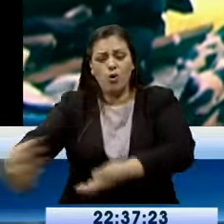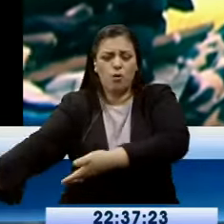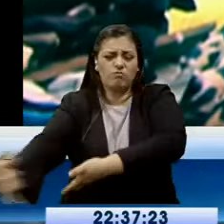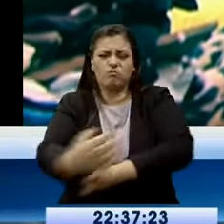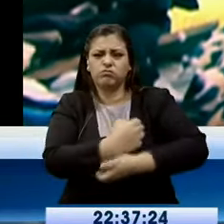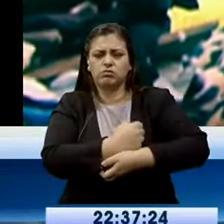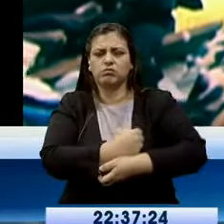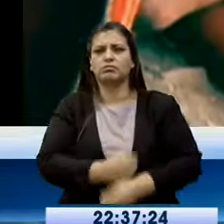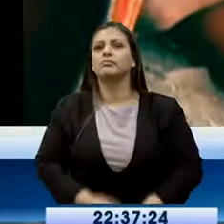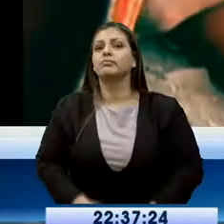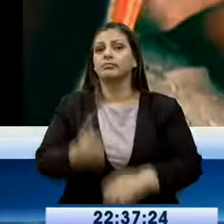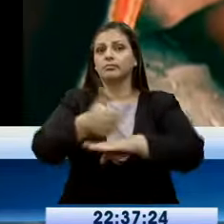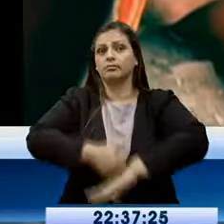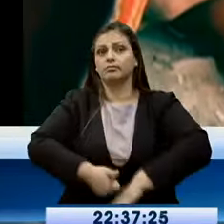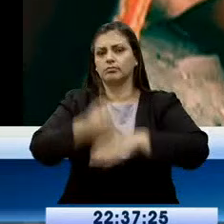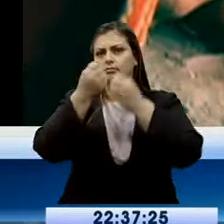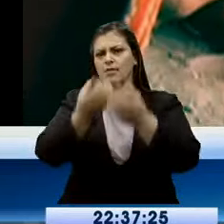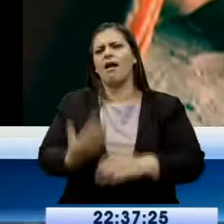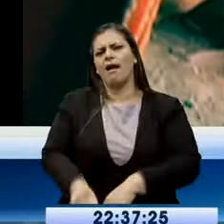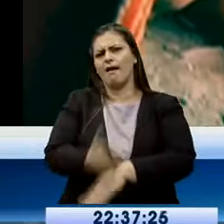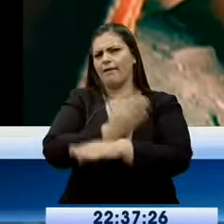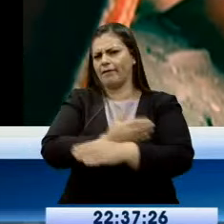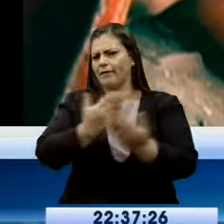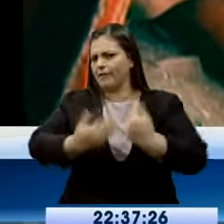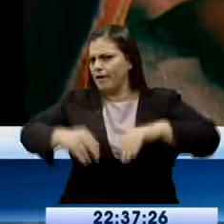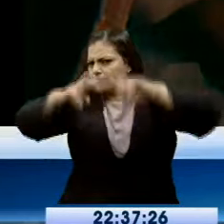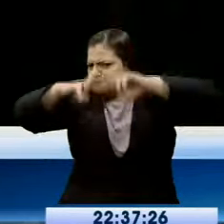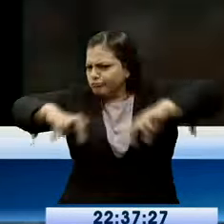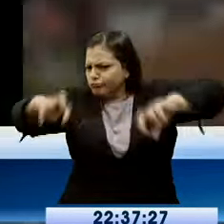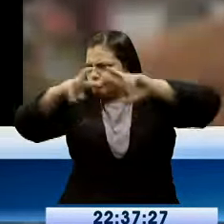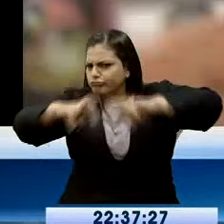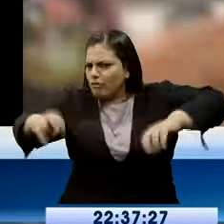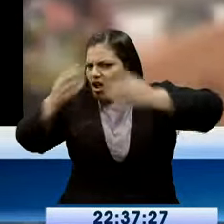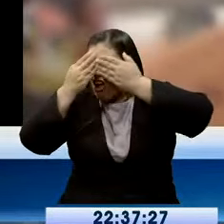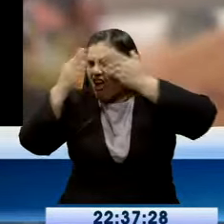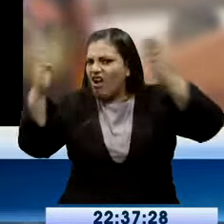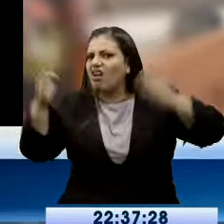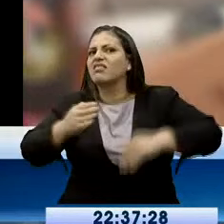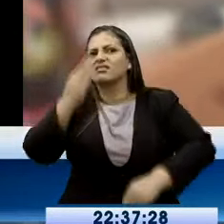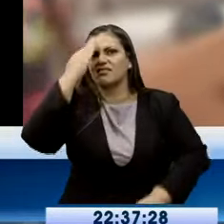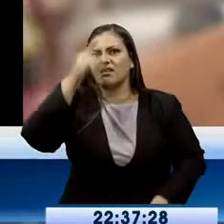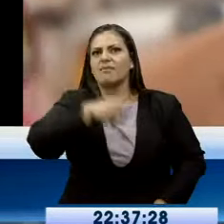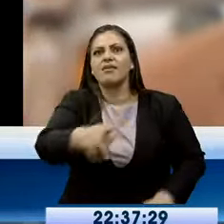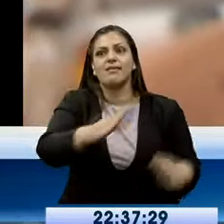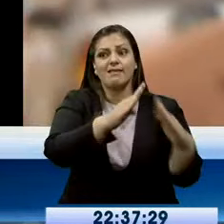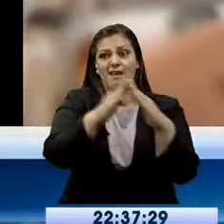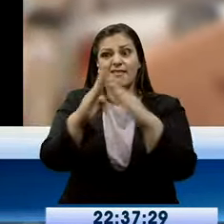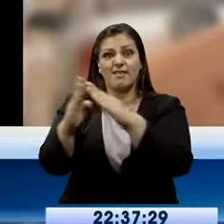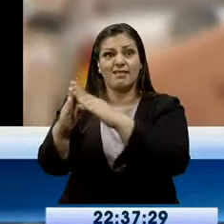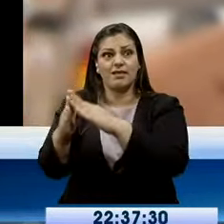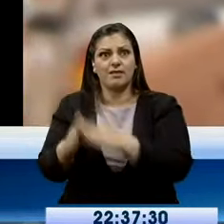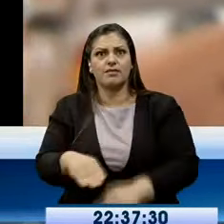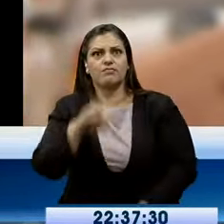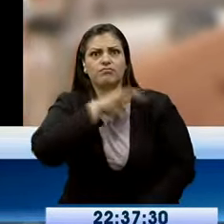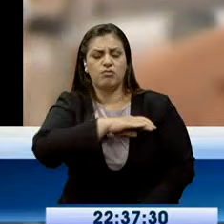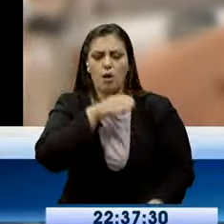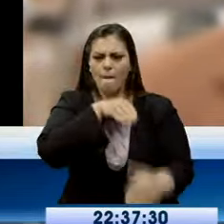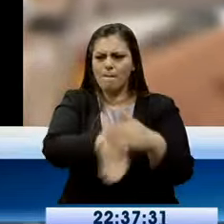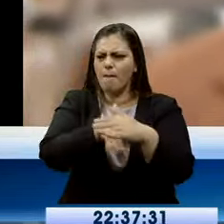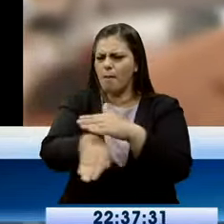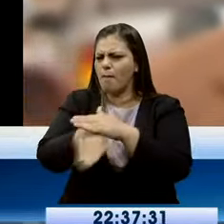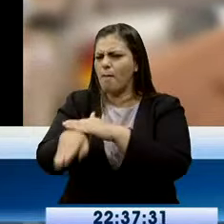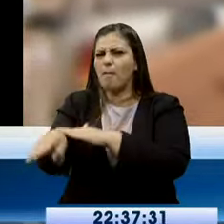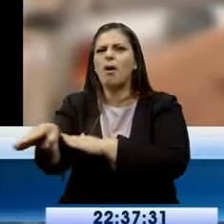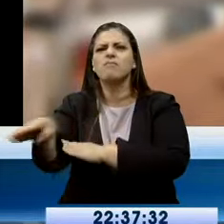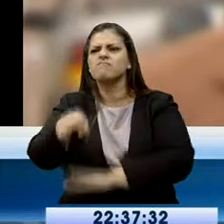las autoridades, ya les seguían la pista a los sospechosos. En un solar, varias viviendas que se están allanando y en este mismo solar se encuentran